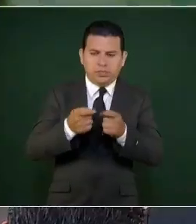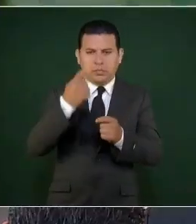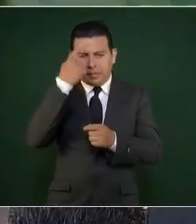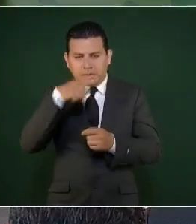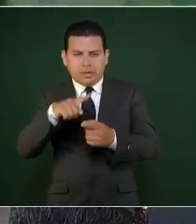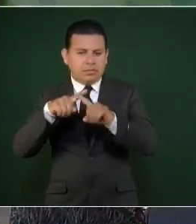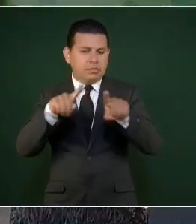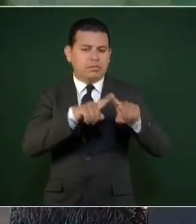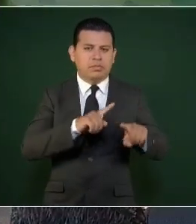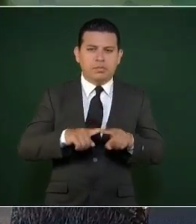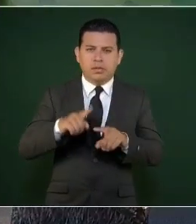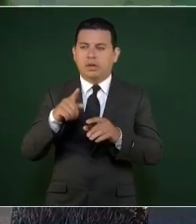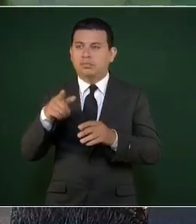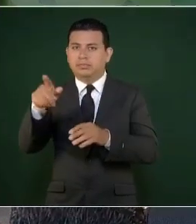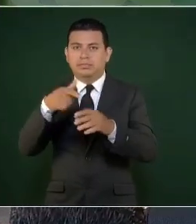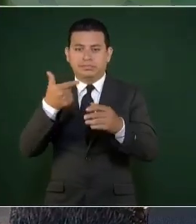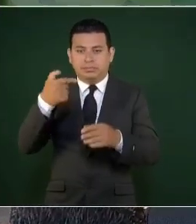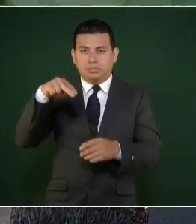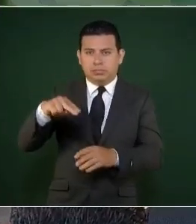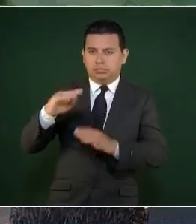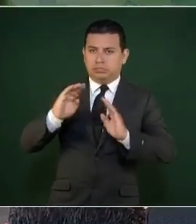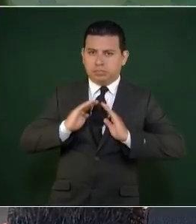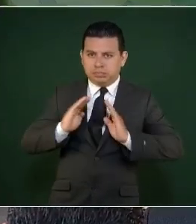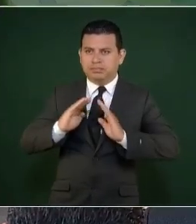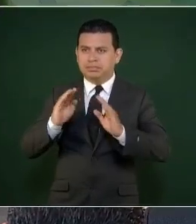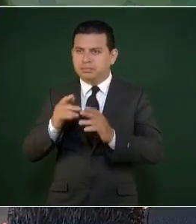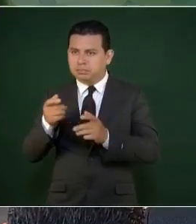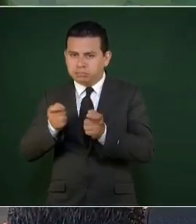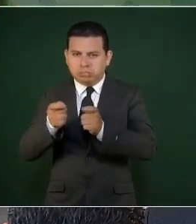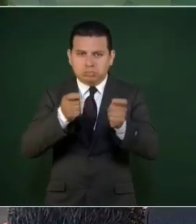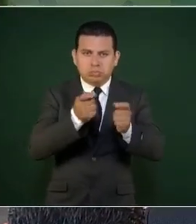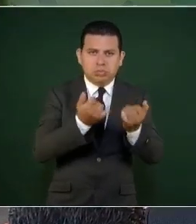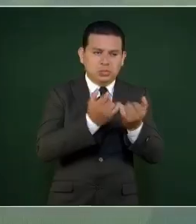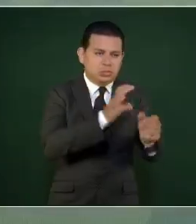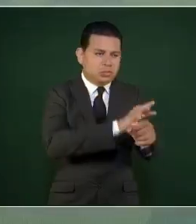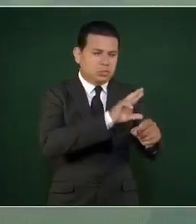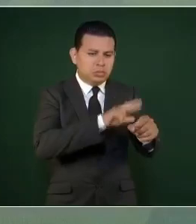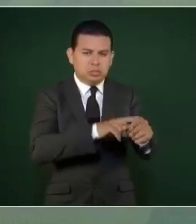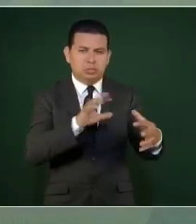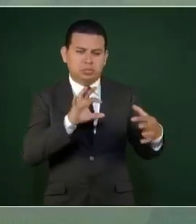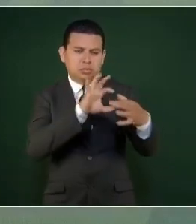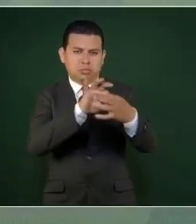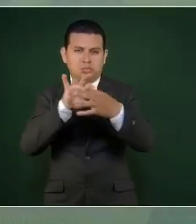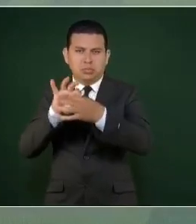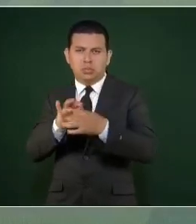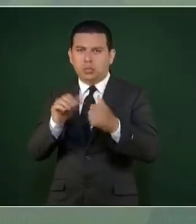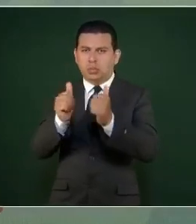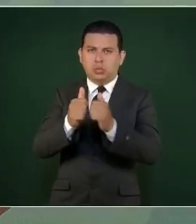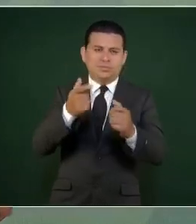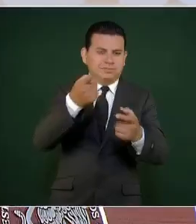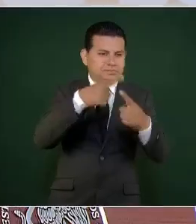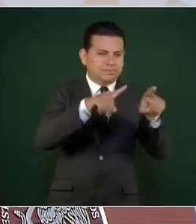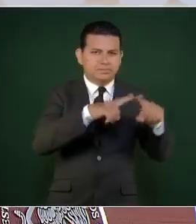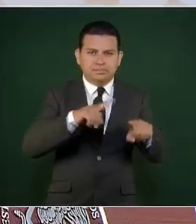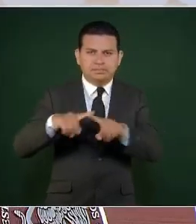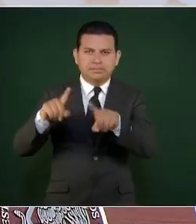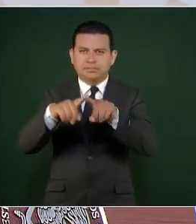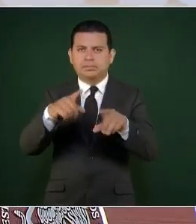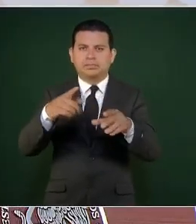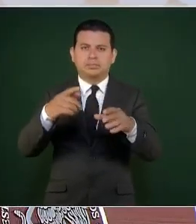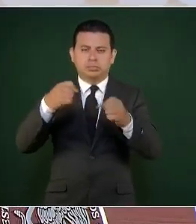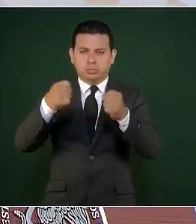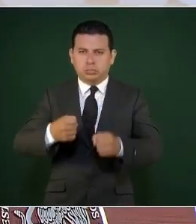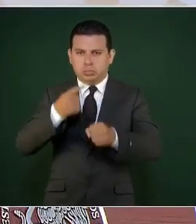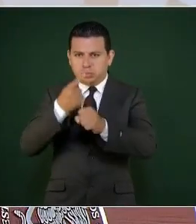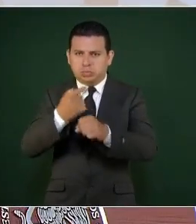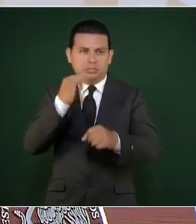coordina todas las acciones de la Guardia, pero también la coordinación se hace con todas las demás fuerzas del estado